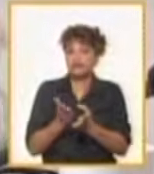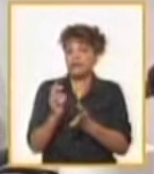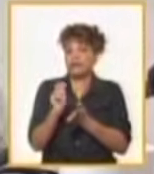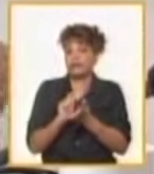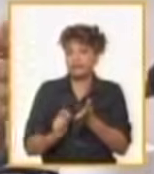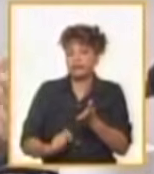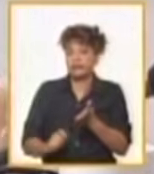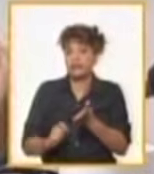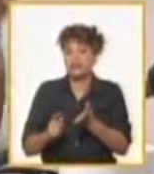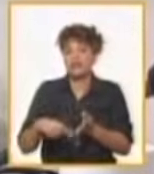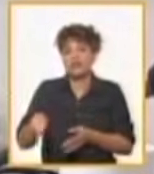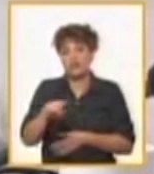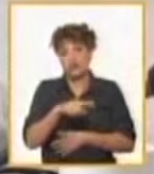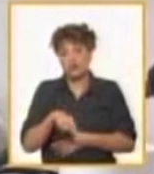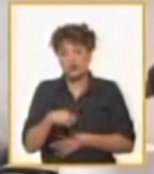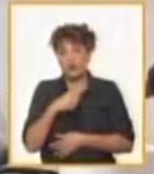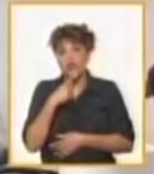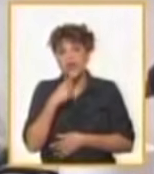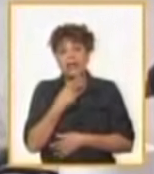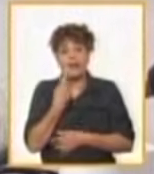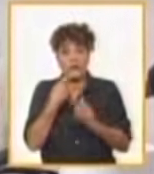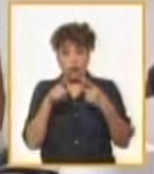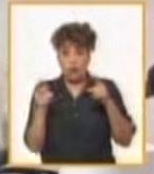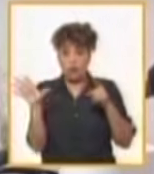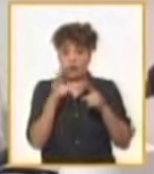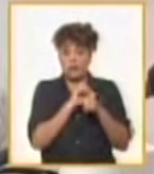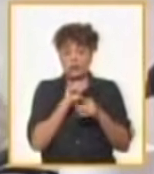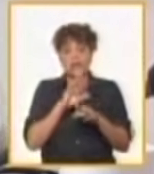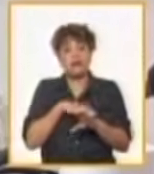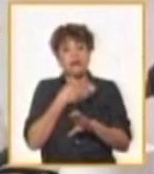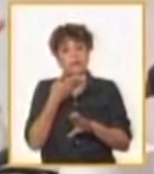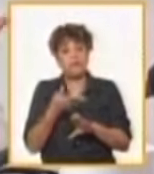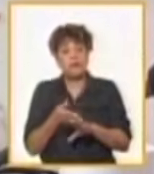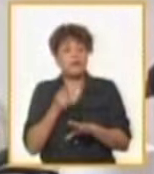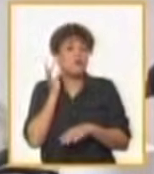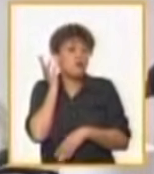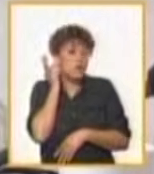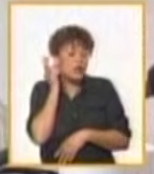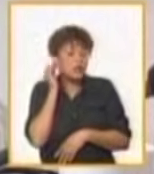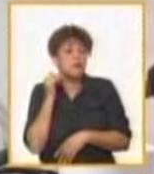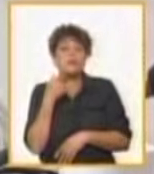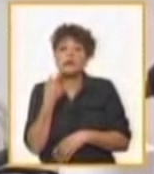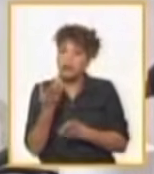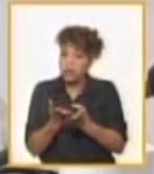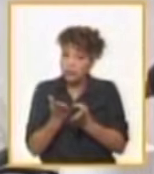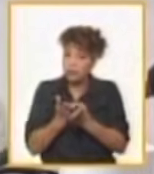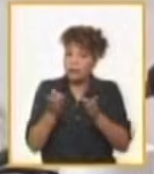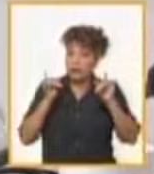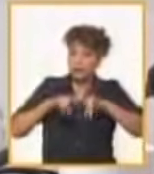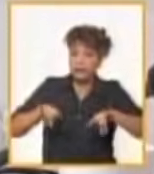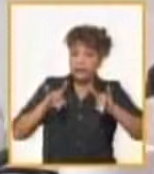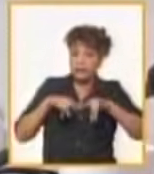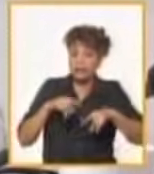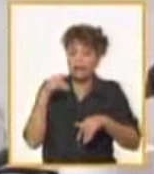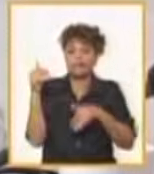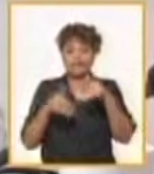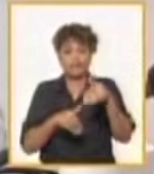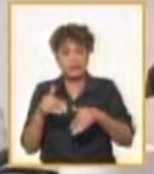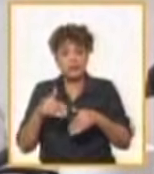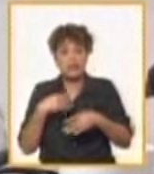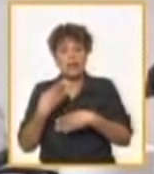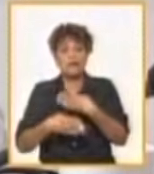Cuba, que pudo llegar a la universidad, a las mujeres que pudieron participar de ese